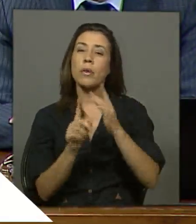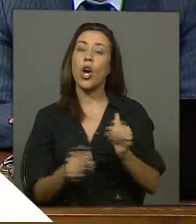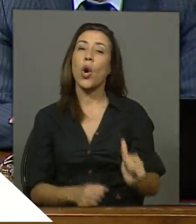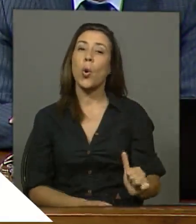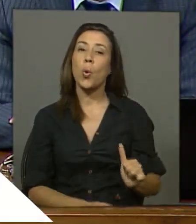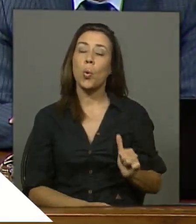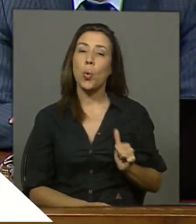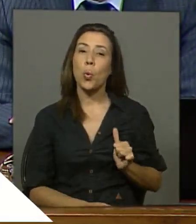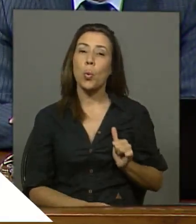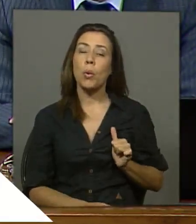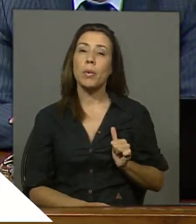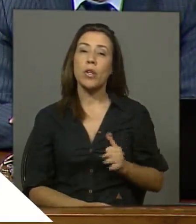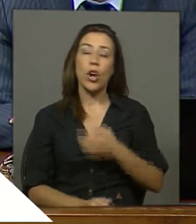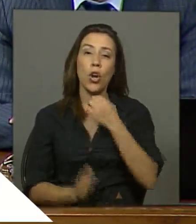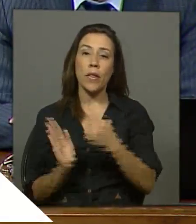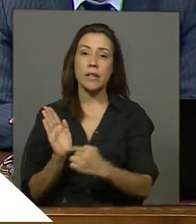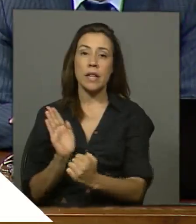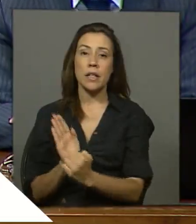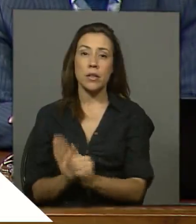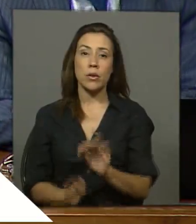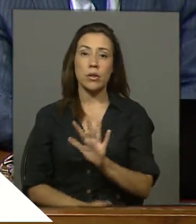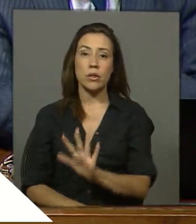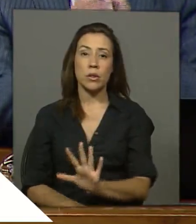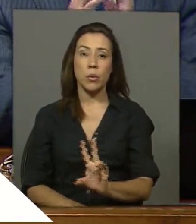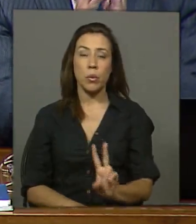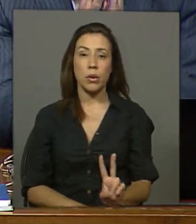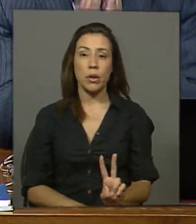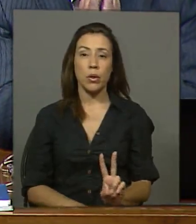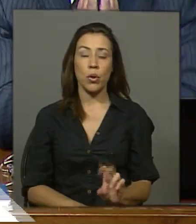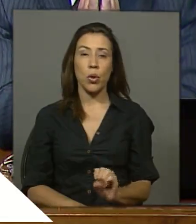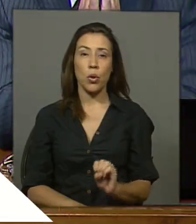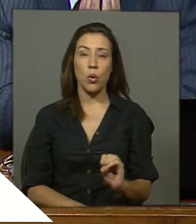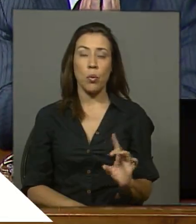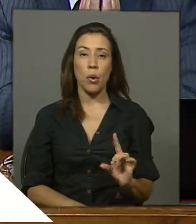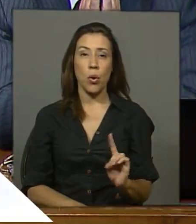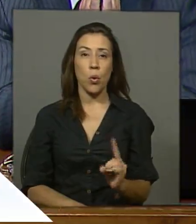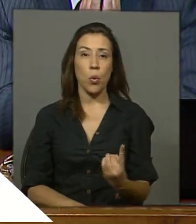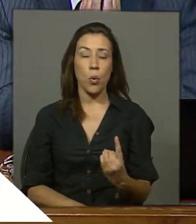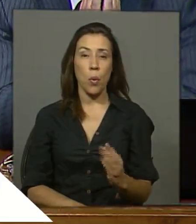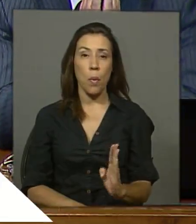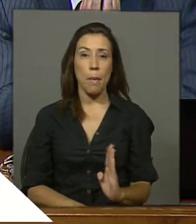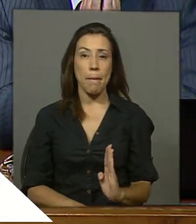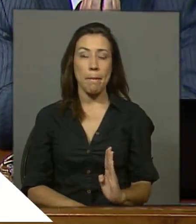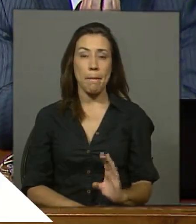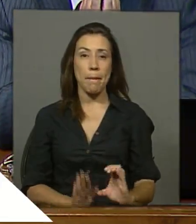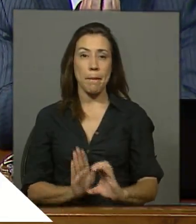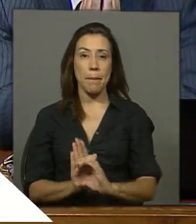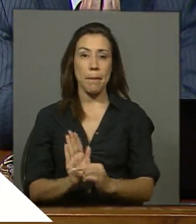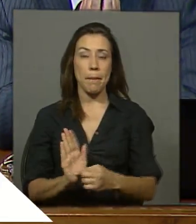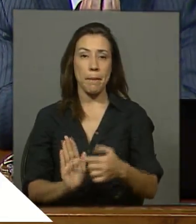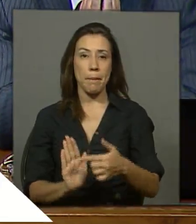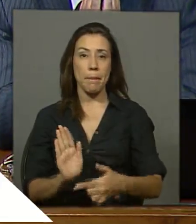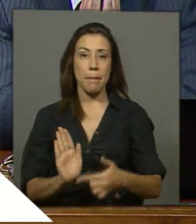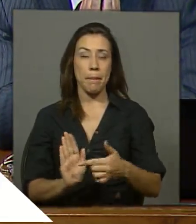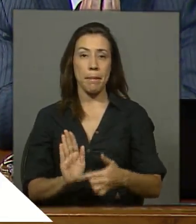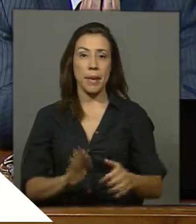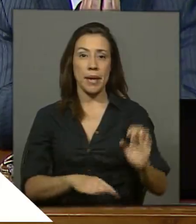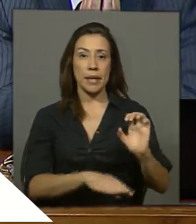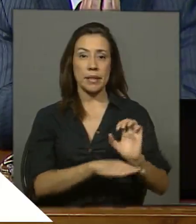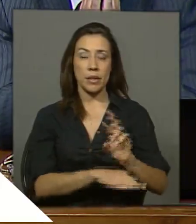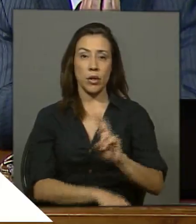cumplimiento a lo dispuesto en el artículo 52 número un letra b de la constitución política del estado de la